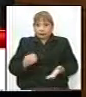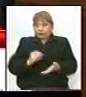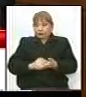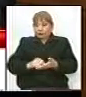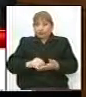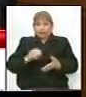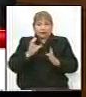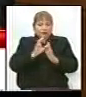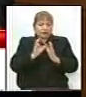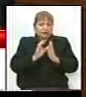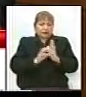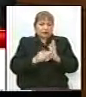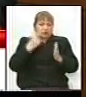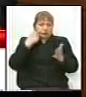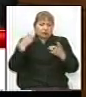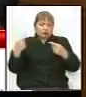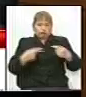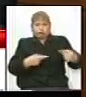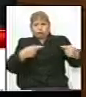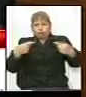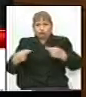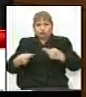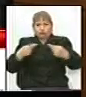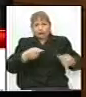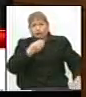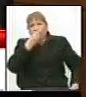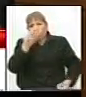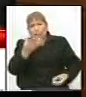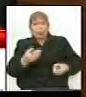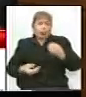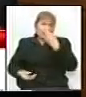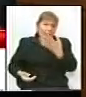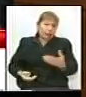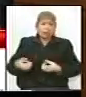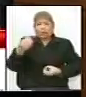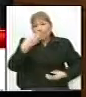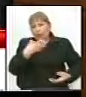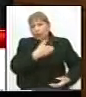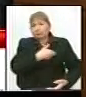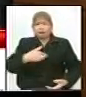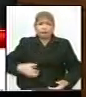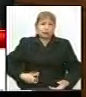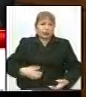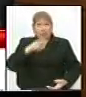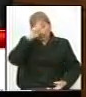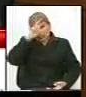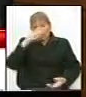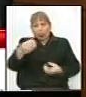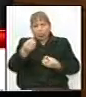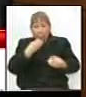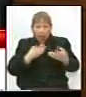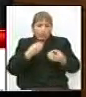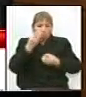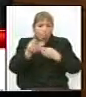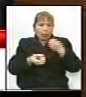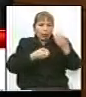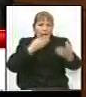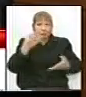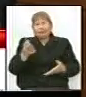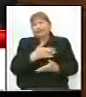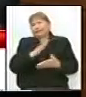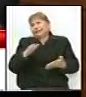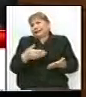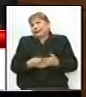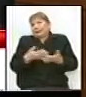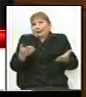modificaciones constitucionales y confrontaciones, dimes y diretes que se está haciendo desde la propia Presidenta de la República. Adicionar que en la capital de la República